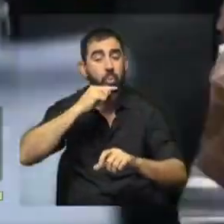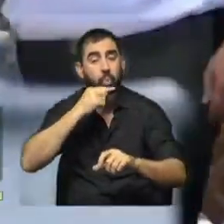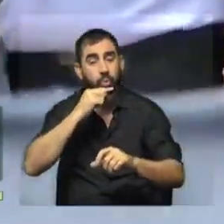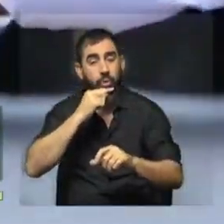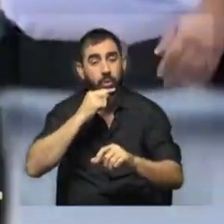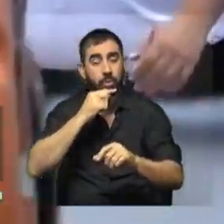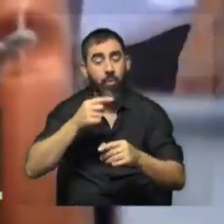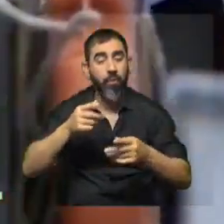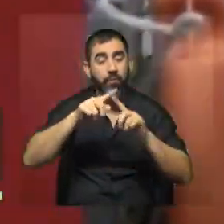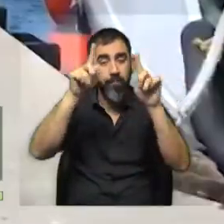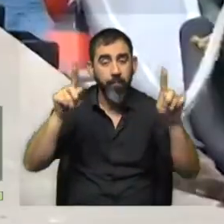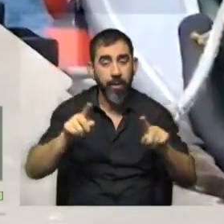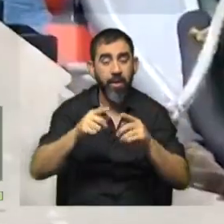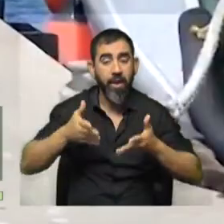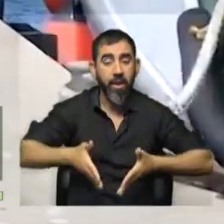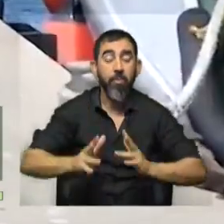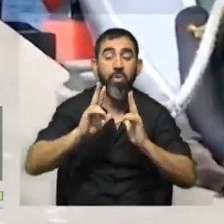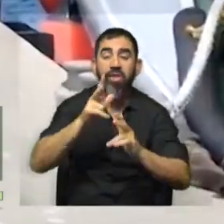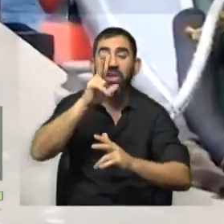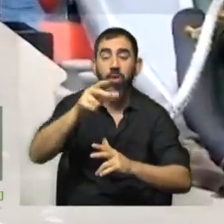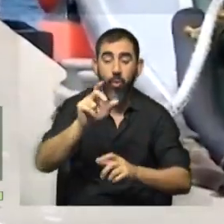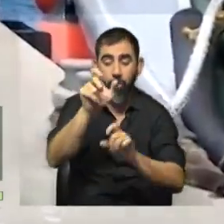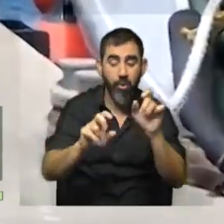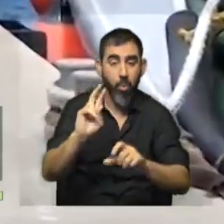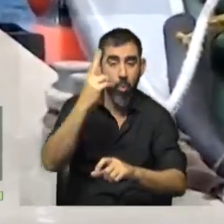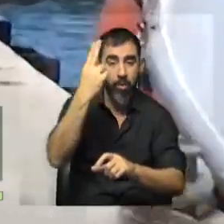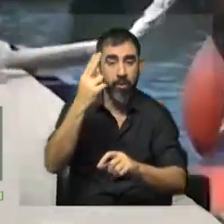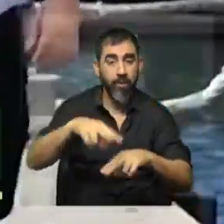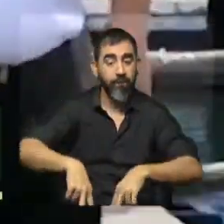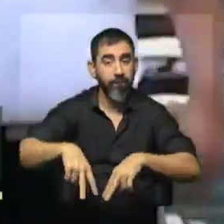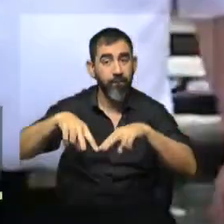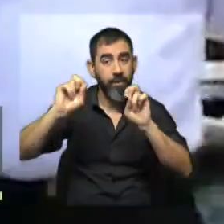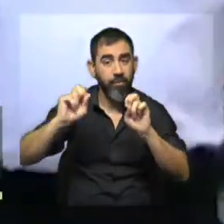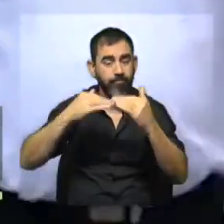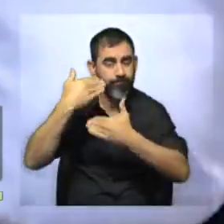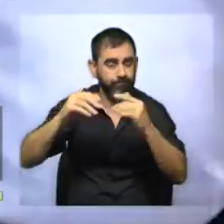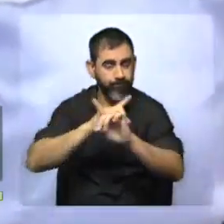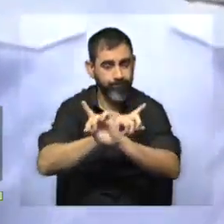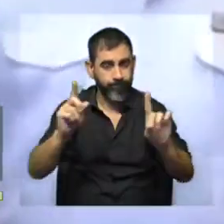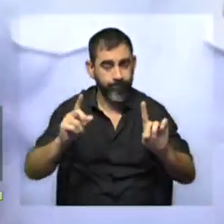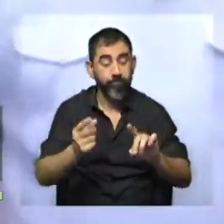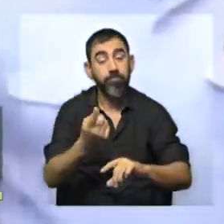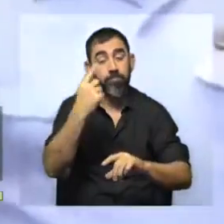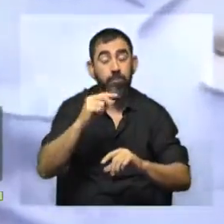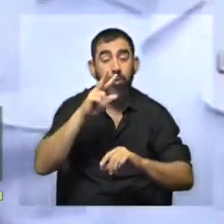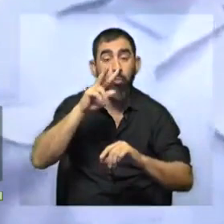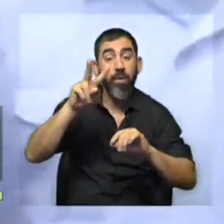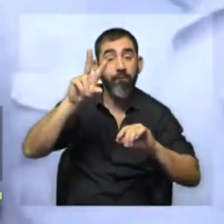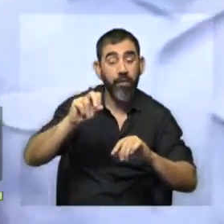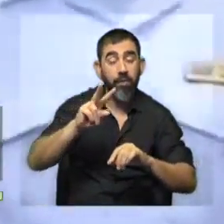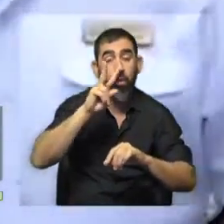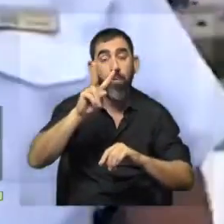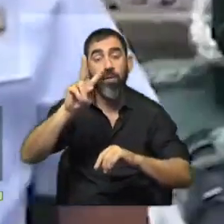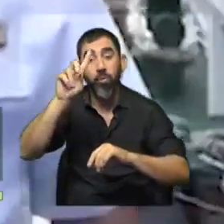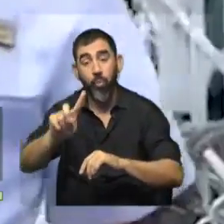partida de nacimiento donde aseguraban ser hijos de uruguayos. La investigación no prosperó. Sin embargo, en 2020 y